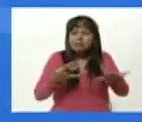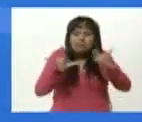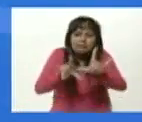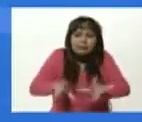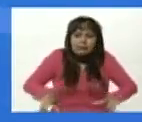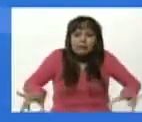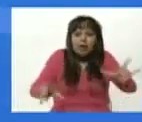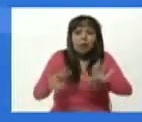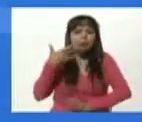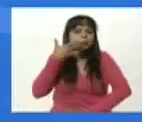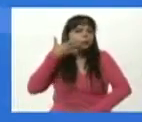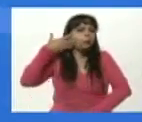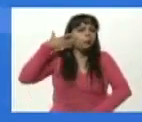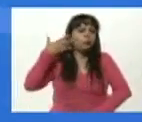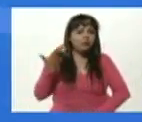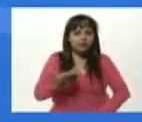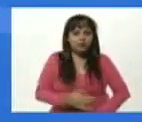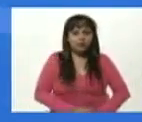de admiración.